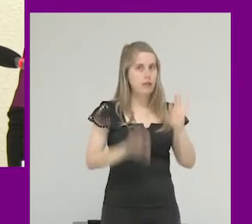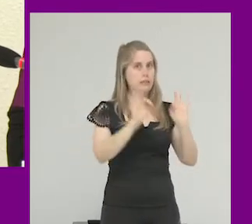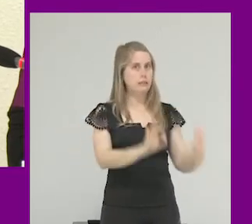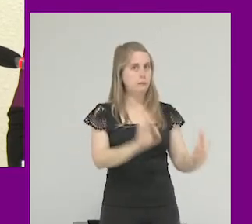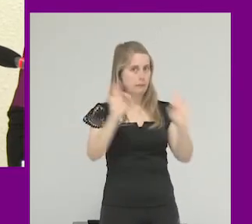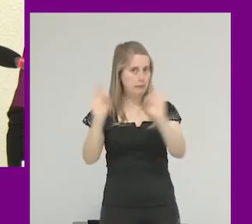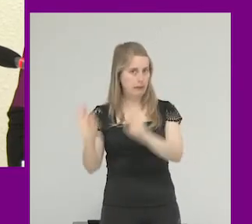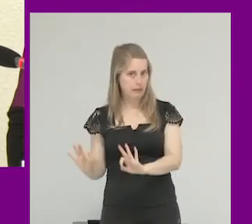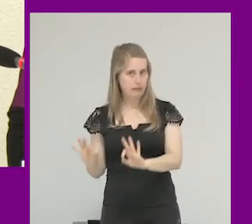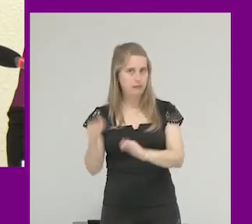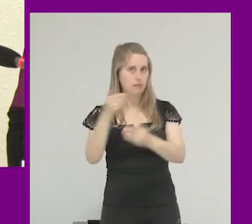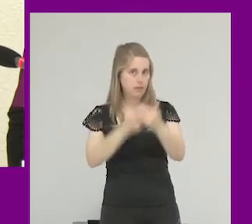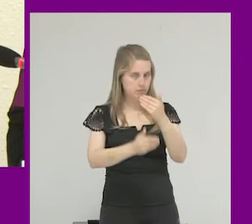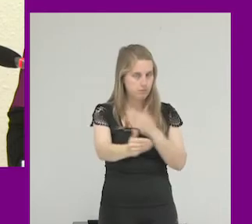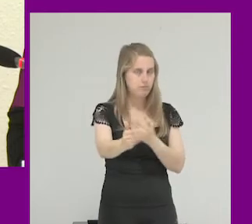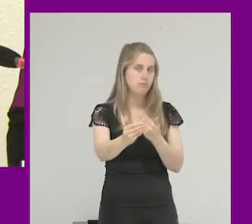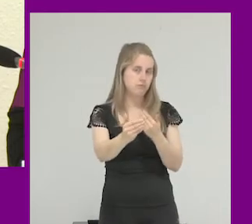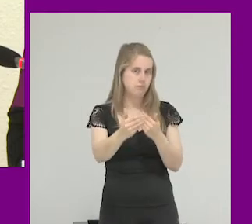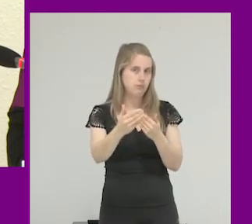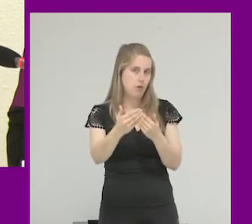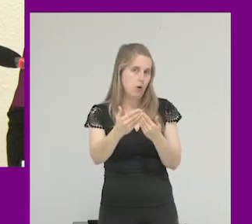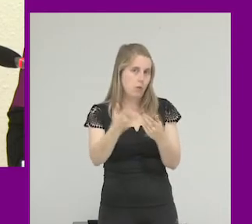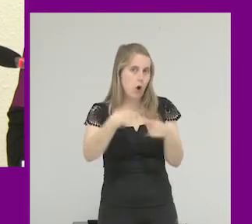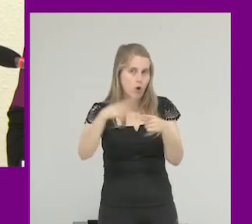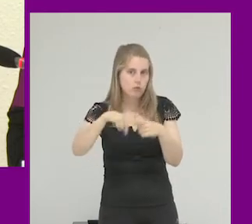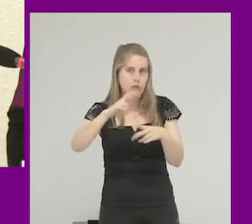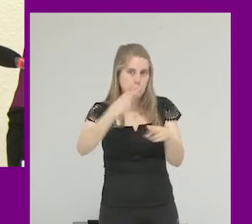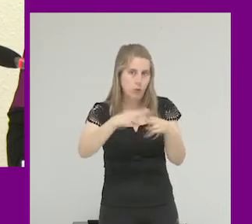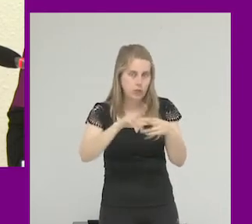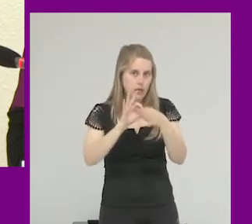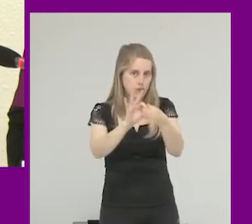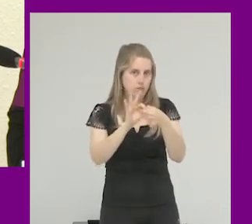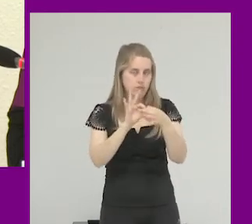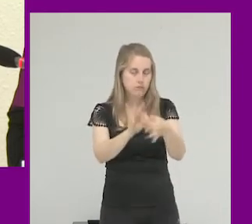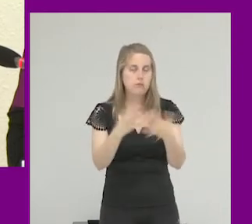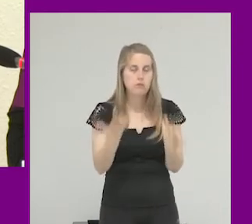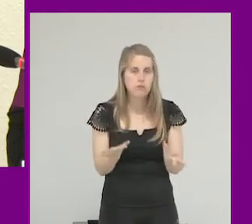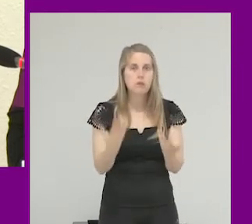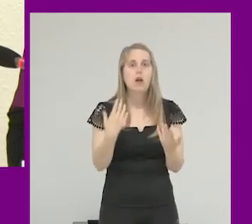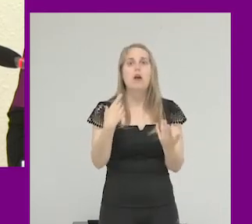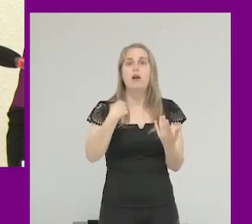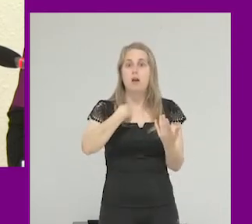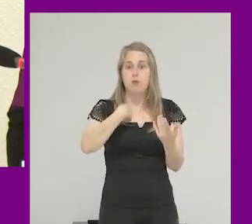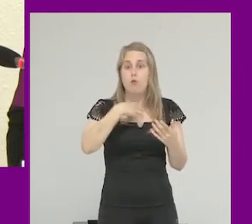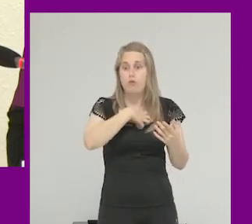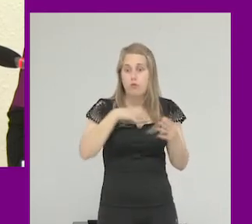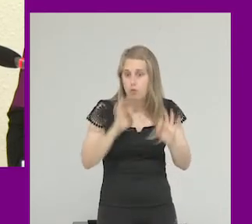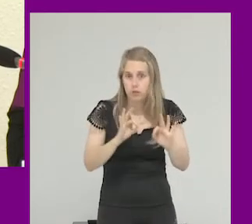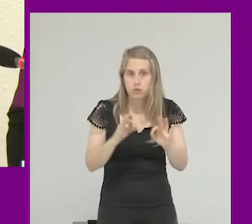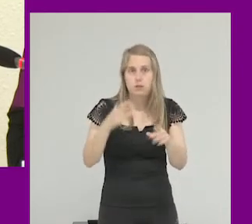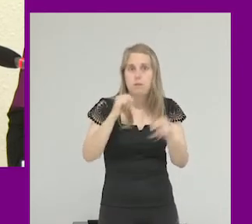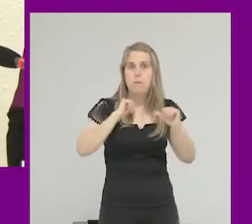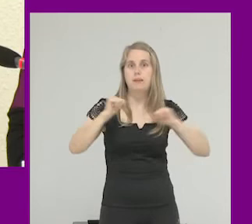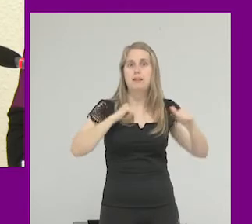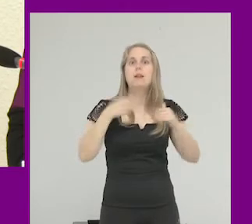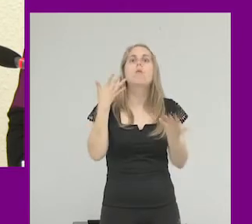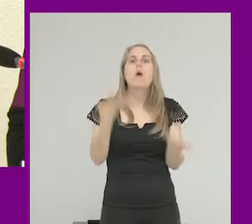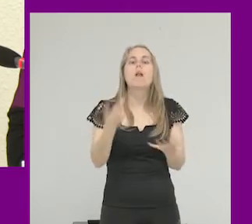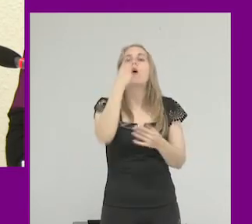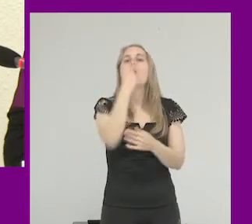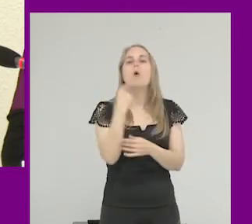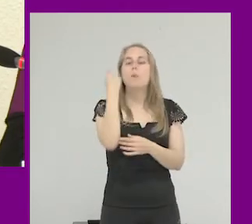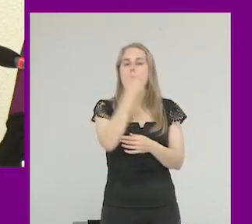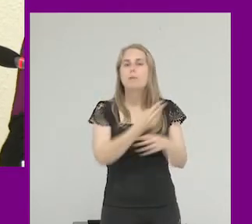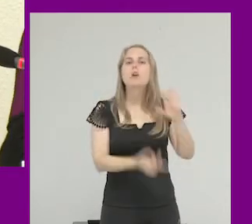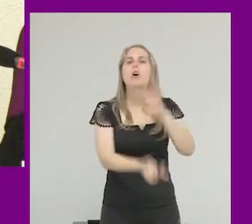preparadas para llevar adelante estas políticas. Y esa es la función de este máster, es el compromiso con la creación